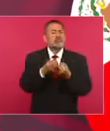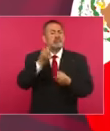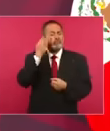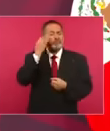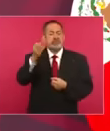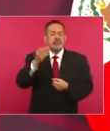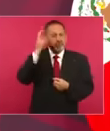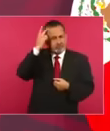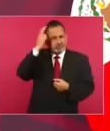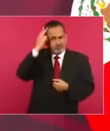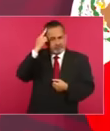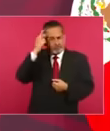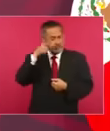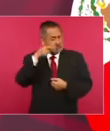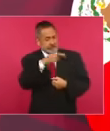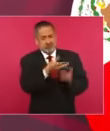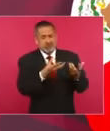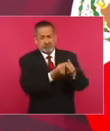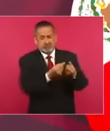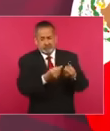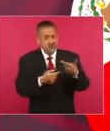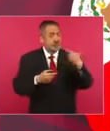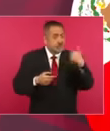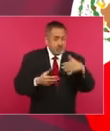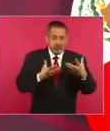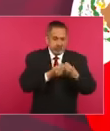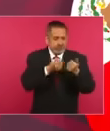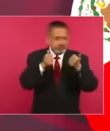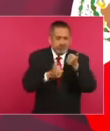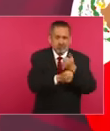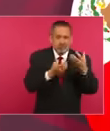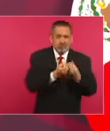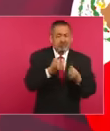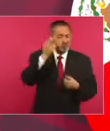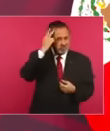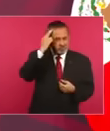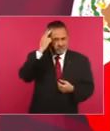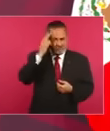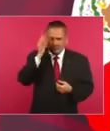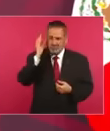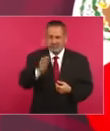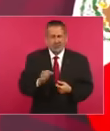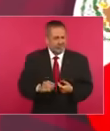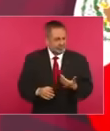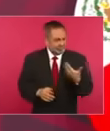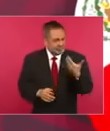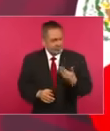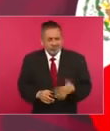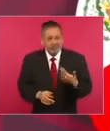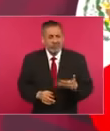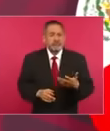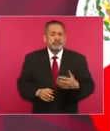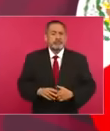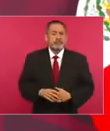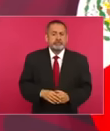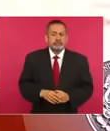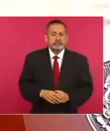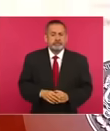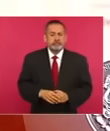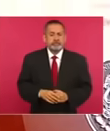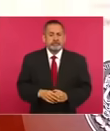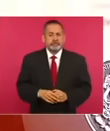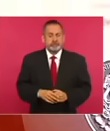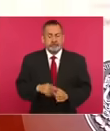que no quiere escuchar. Y pues bueno, vemos cómo tiene relación y tiene razón el presidente.